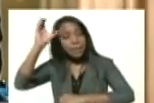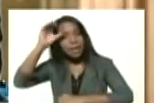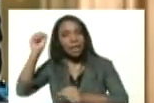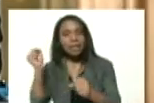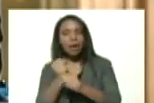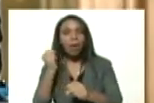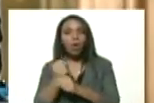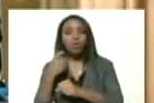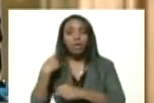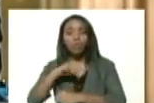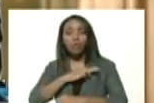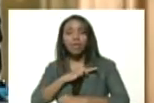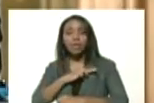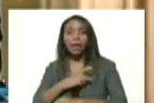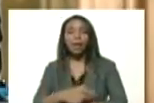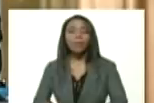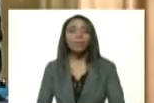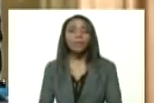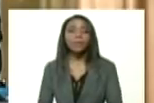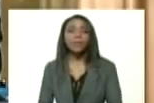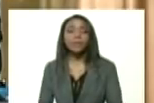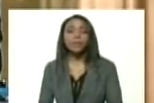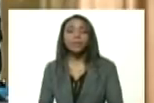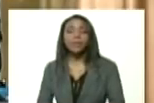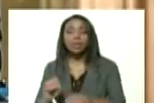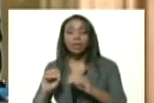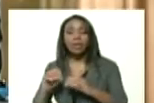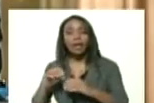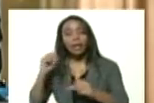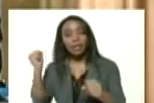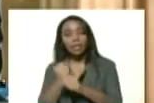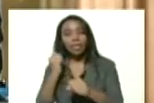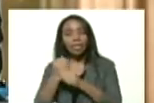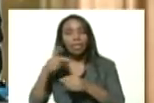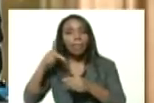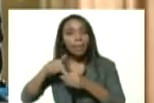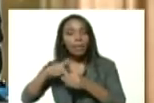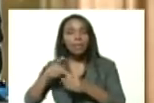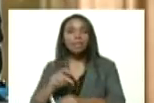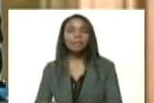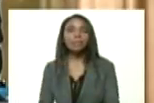de nuestro de nuestra clase obrera de pedevesa